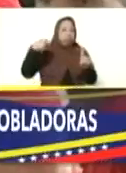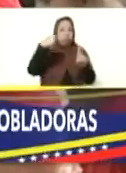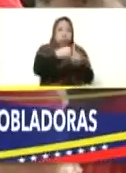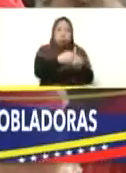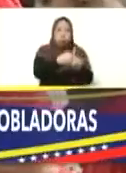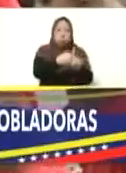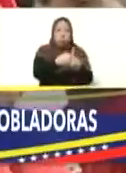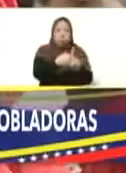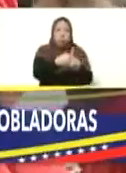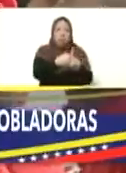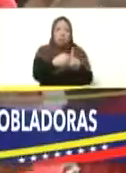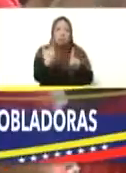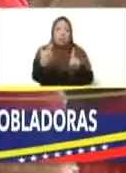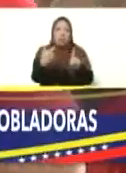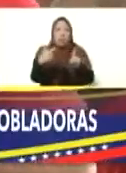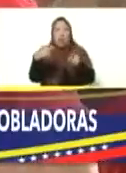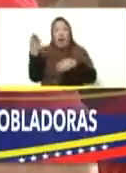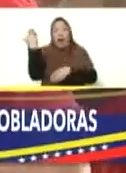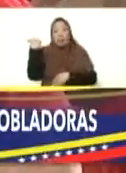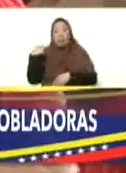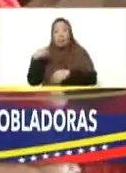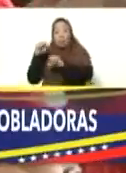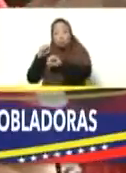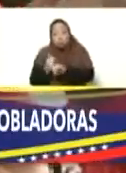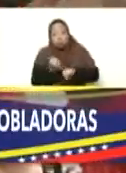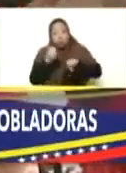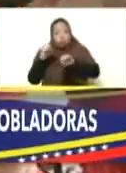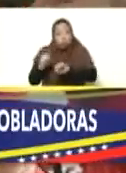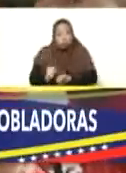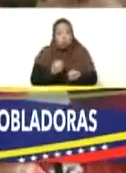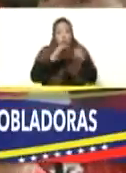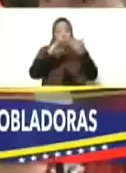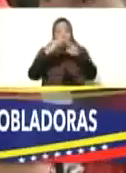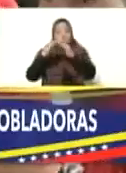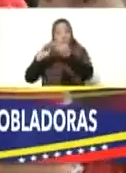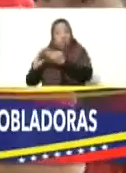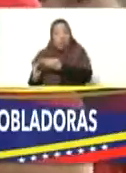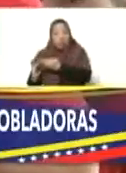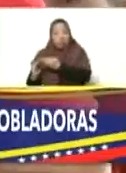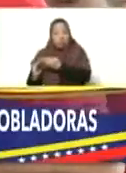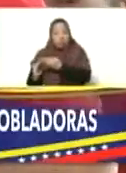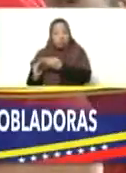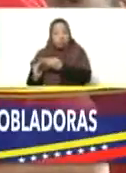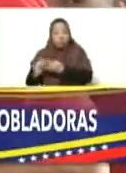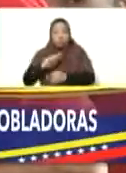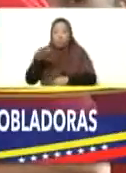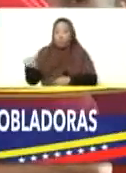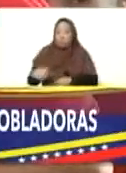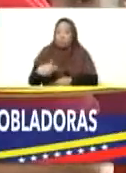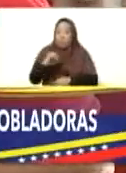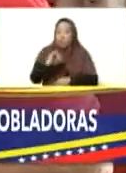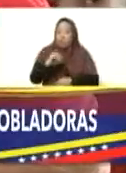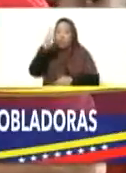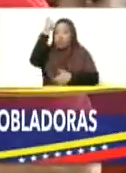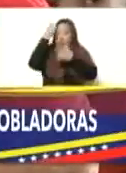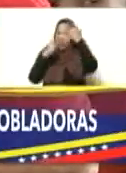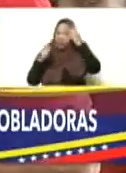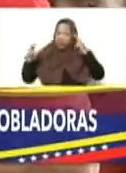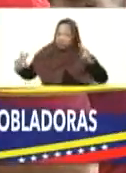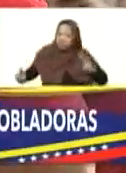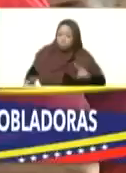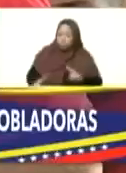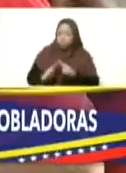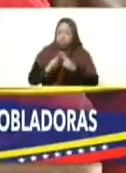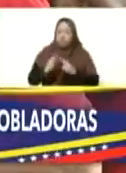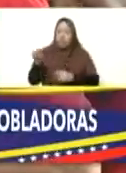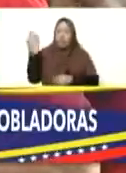patronos siendo conserjes en aquel momento trabajadores de buena comunidad y nosotros en ese encuentro que tuvimos con el comandante chávez él